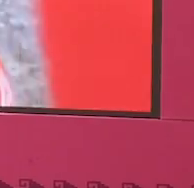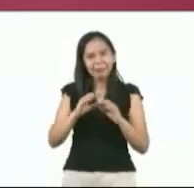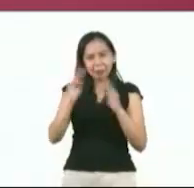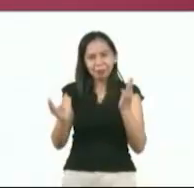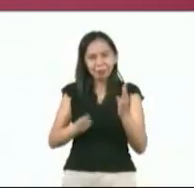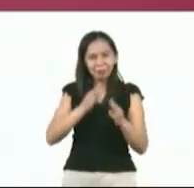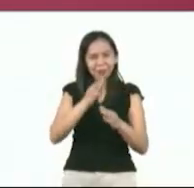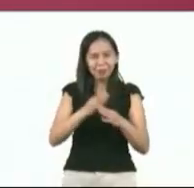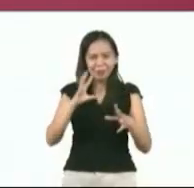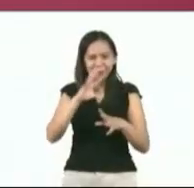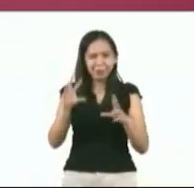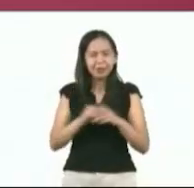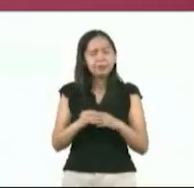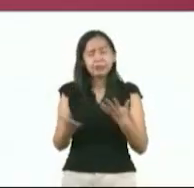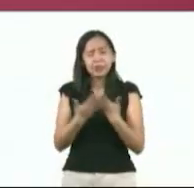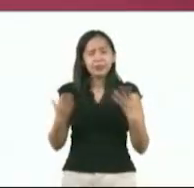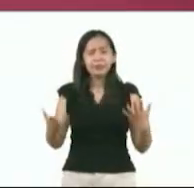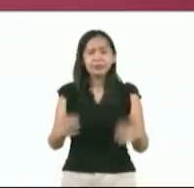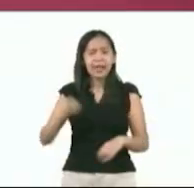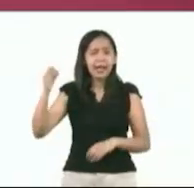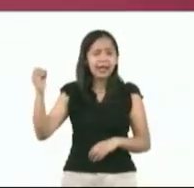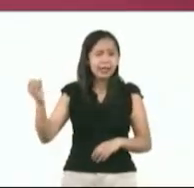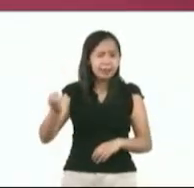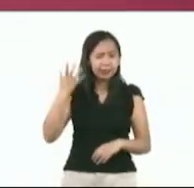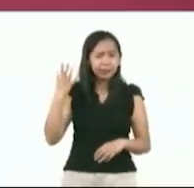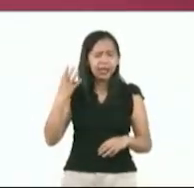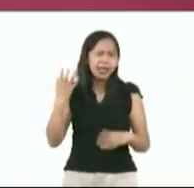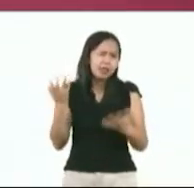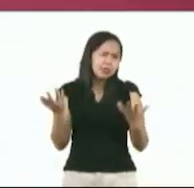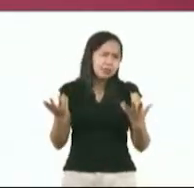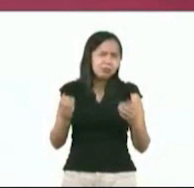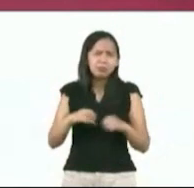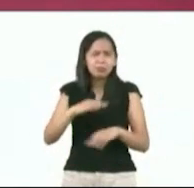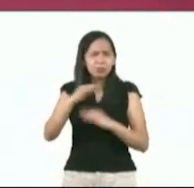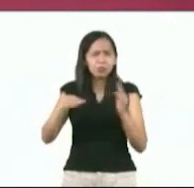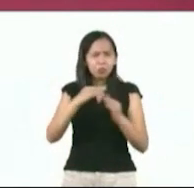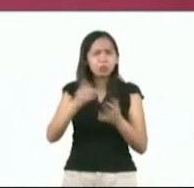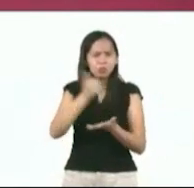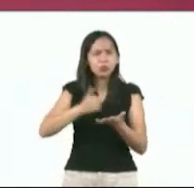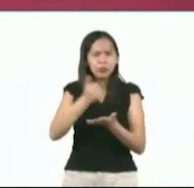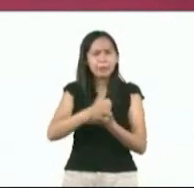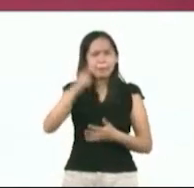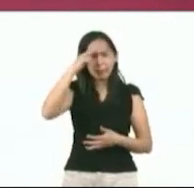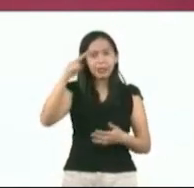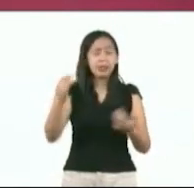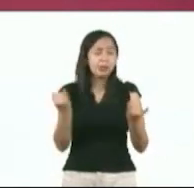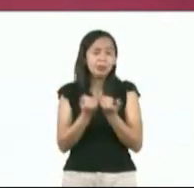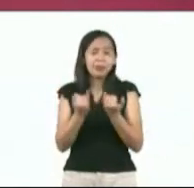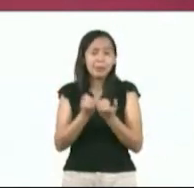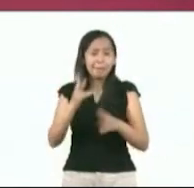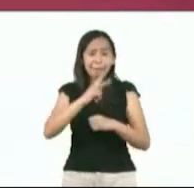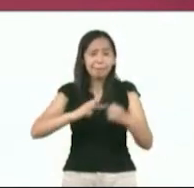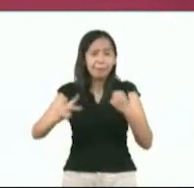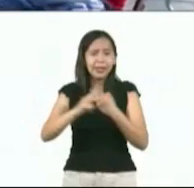capitalino. Ahora es un evento de la ciudad. Y yo diría, ¿por qué no? Vamos a invitar a todo el país a que